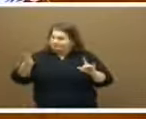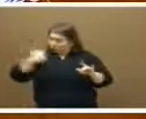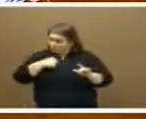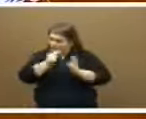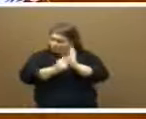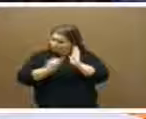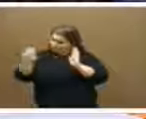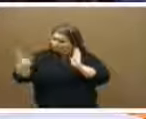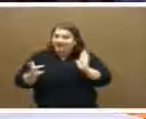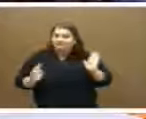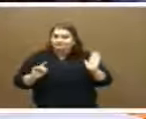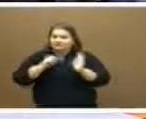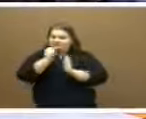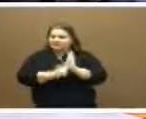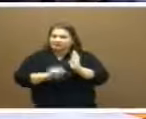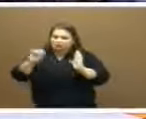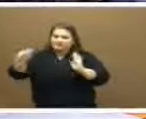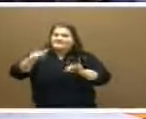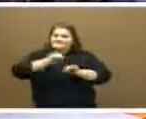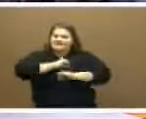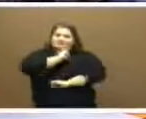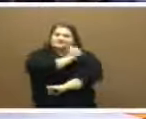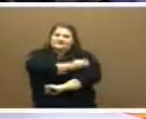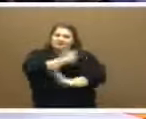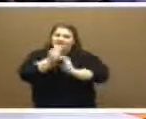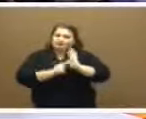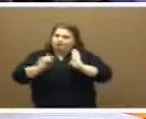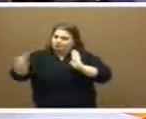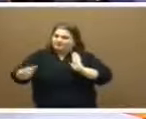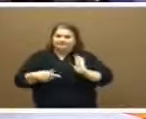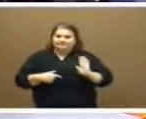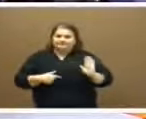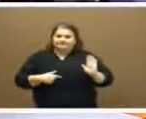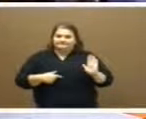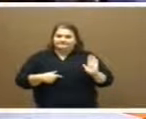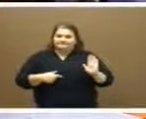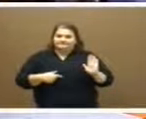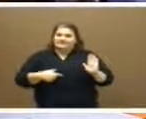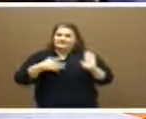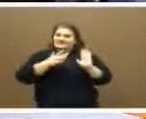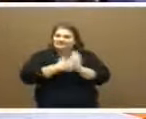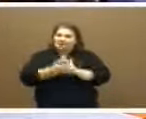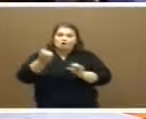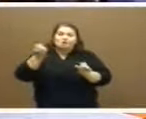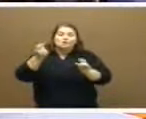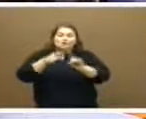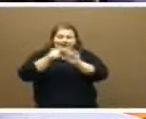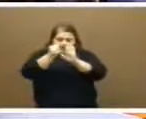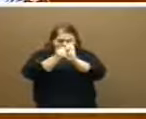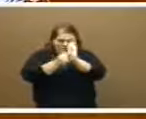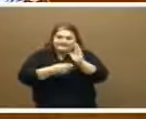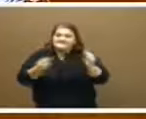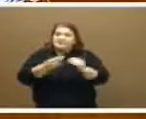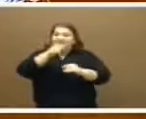mismo los datos de paro registrado. Es el mejor comportamiento